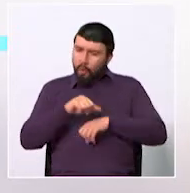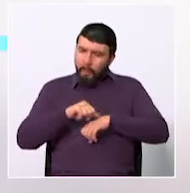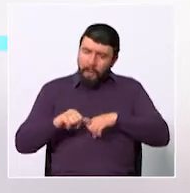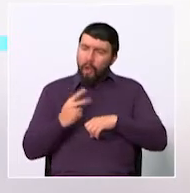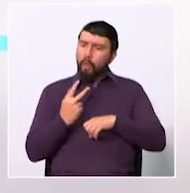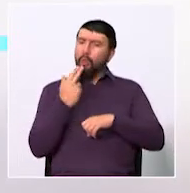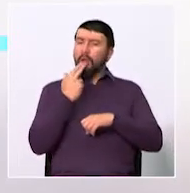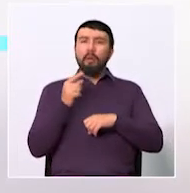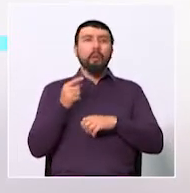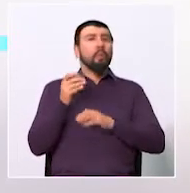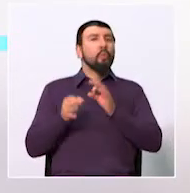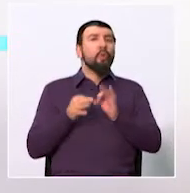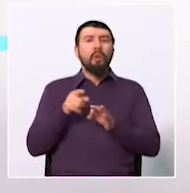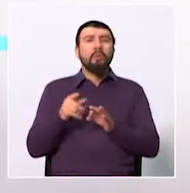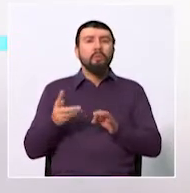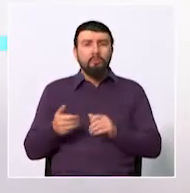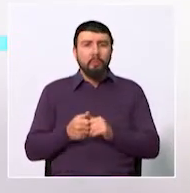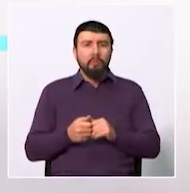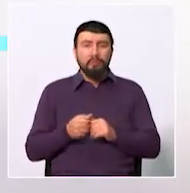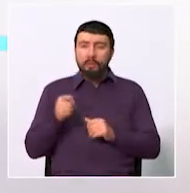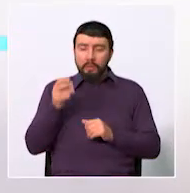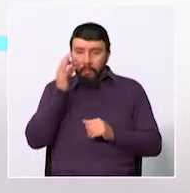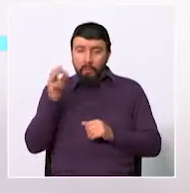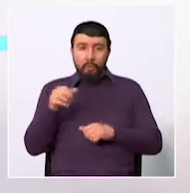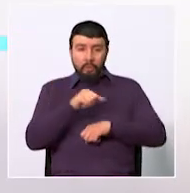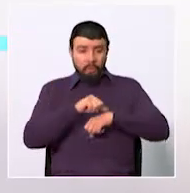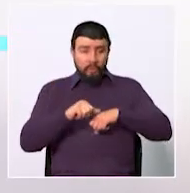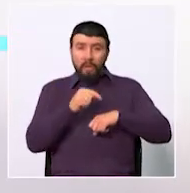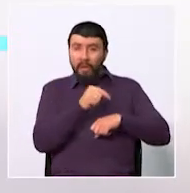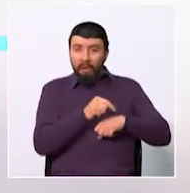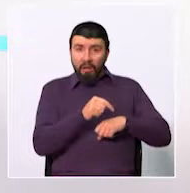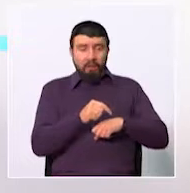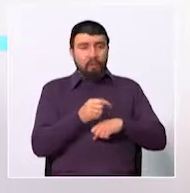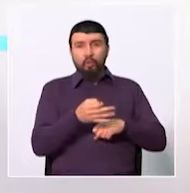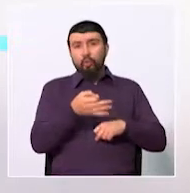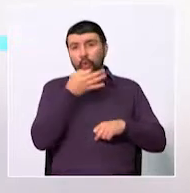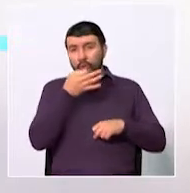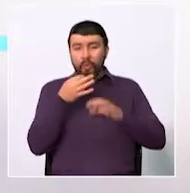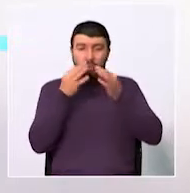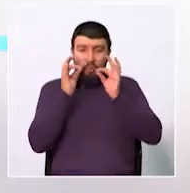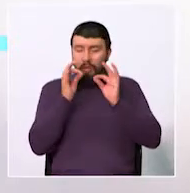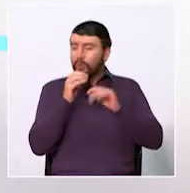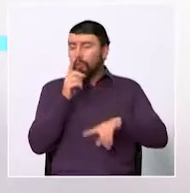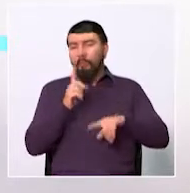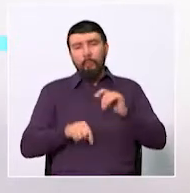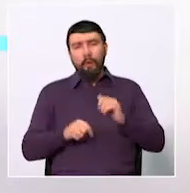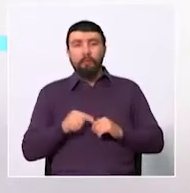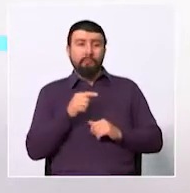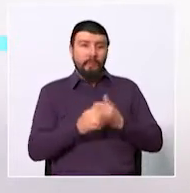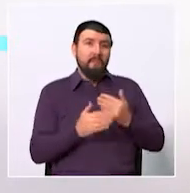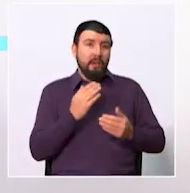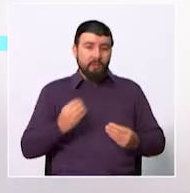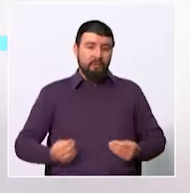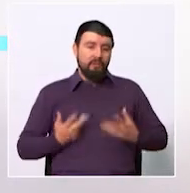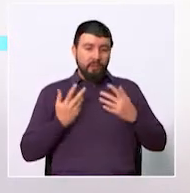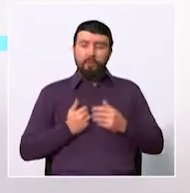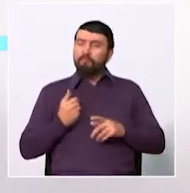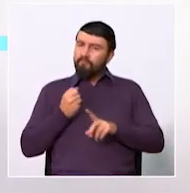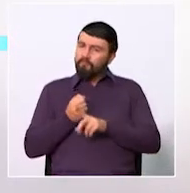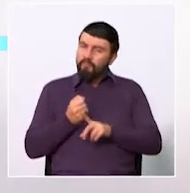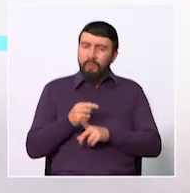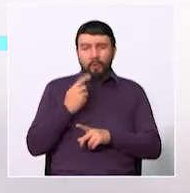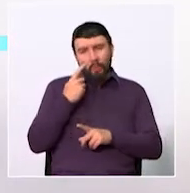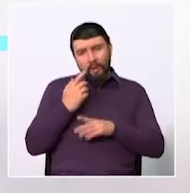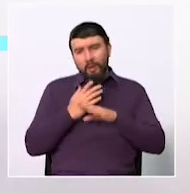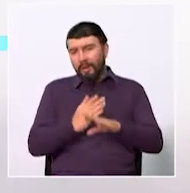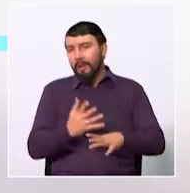simplemente que ofrecen una herida no puede nadar dulces porque se infecta muy fácil quitarle los dulces y vuelvo insistiendo que los lácteos